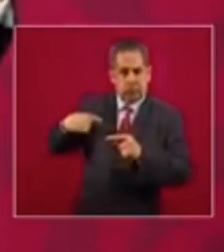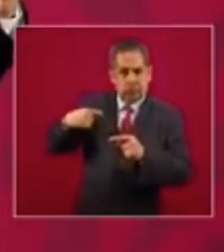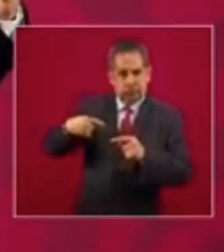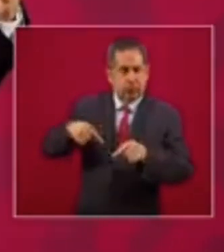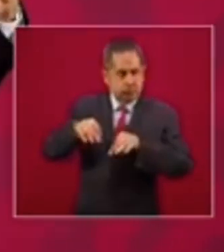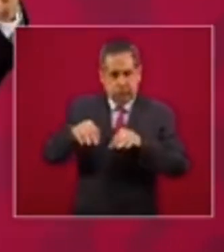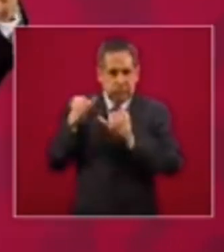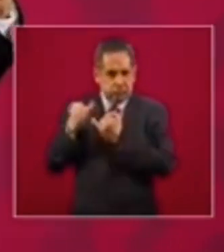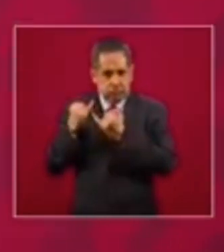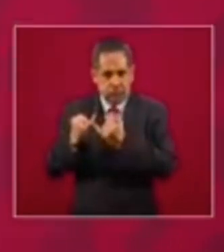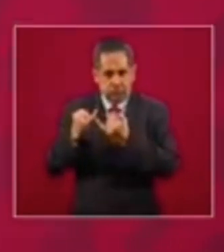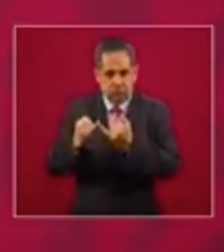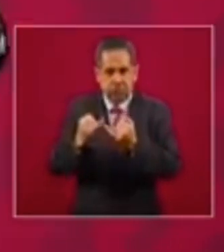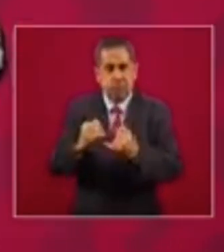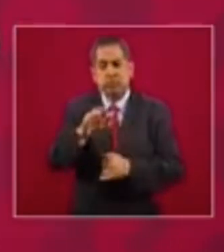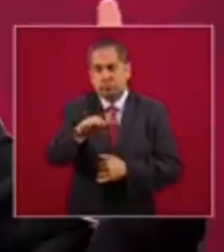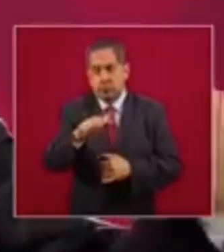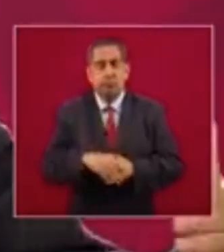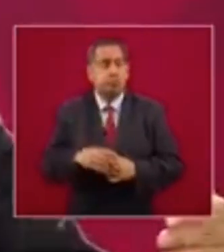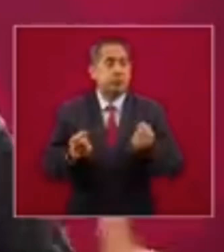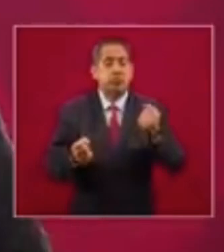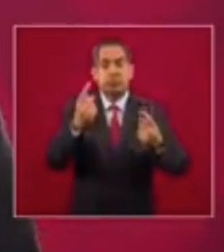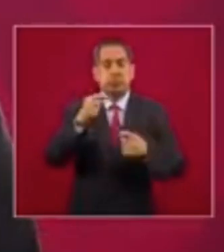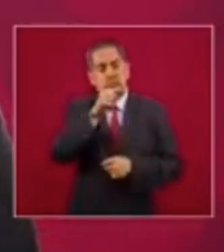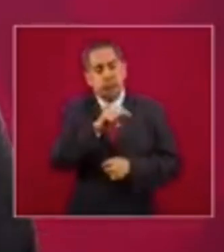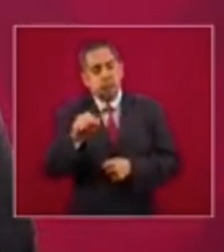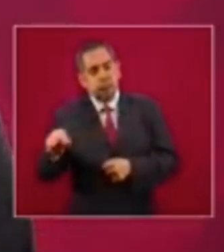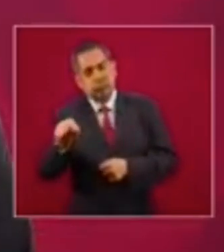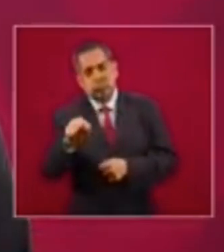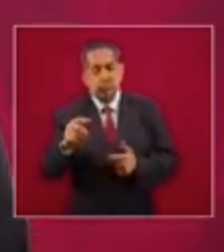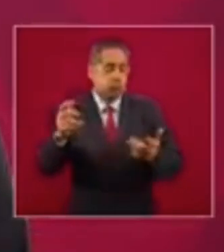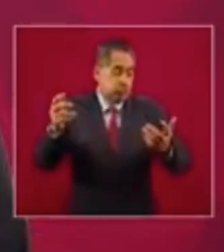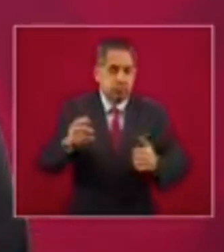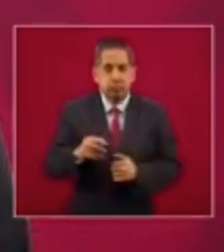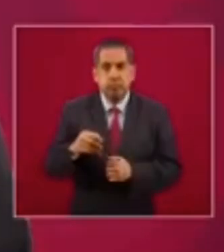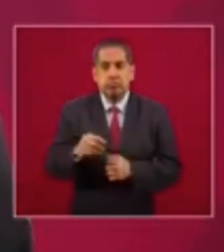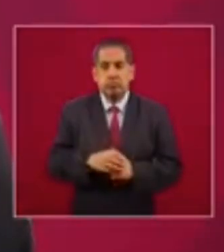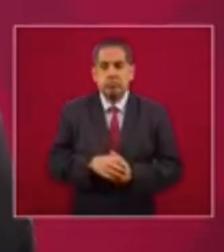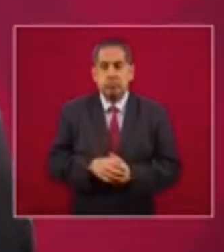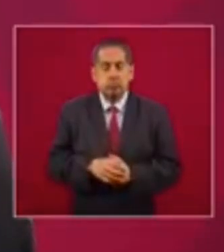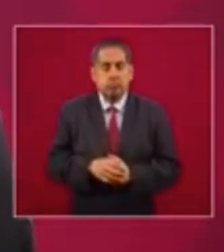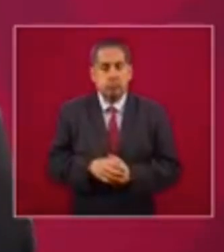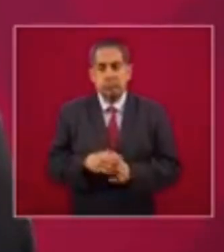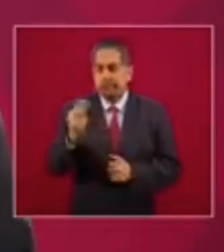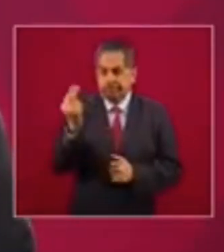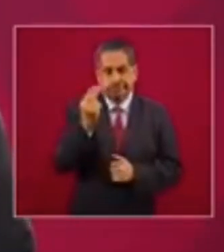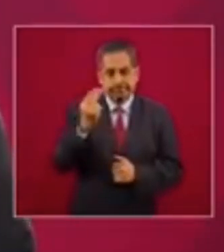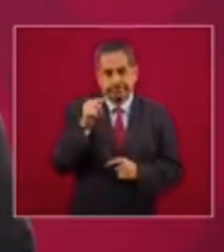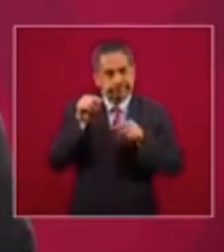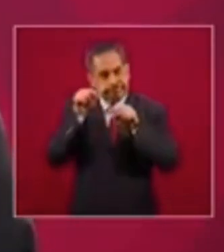venido haciendo. Hay áreas en donde tenemos que